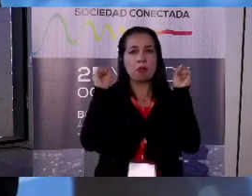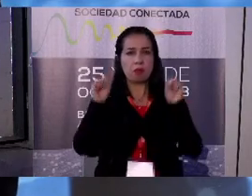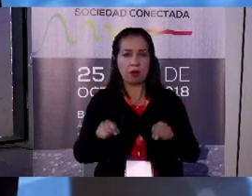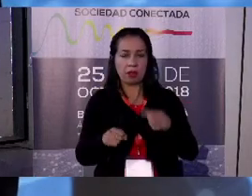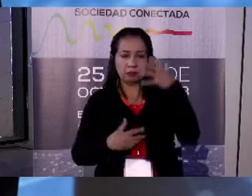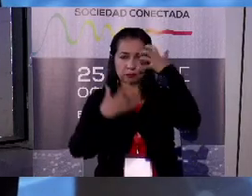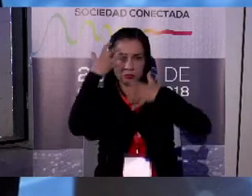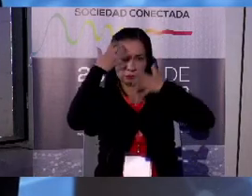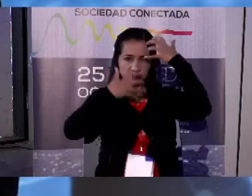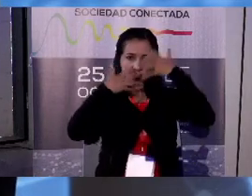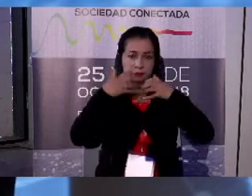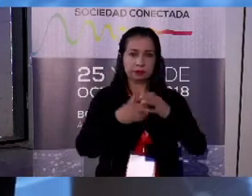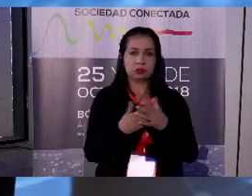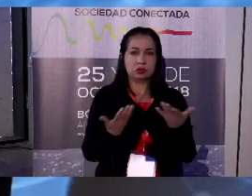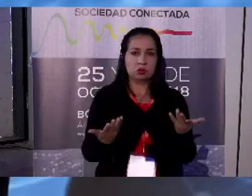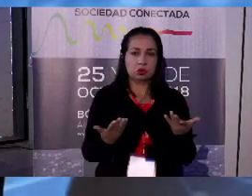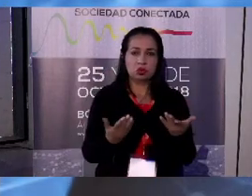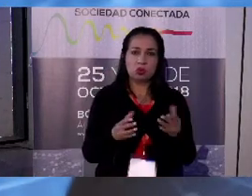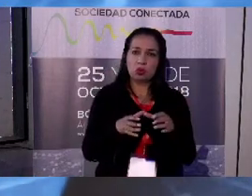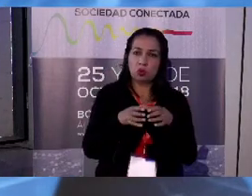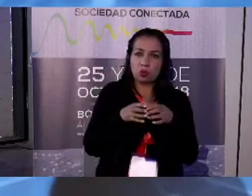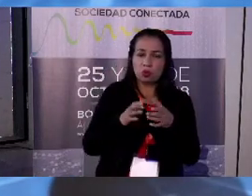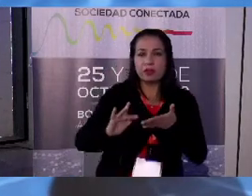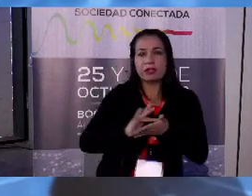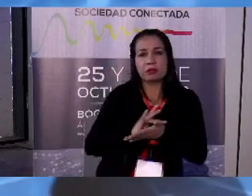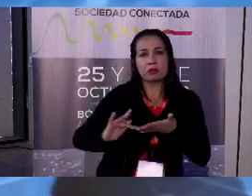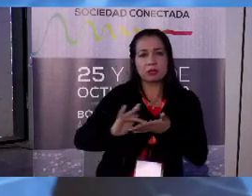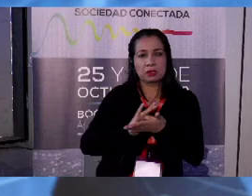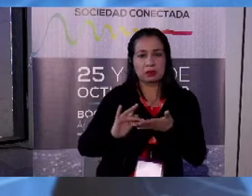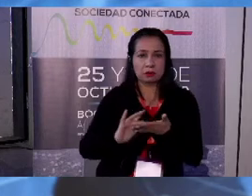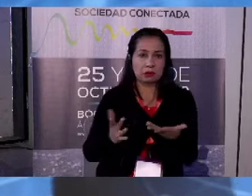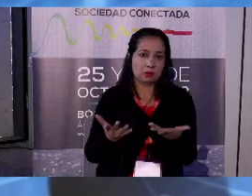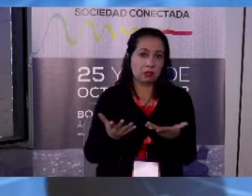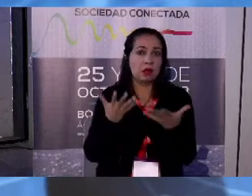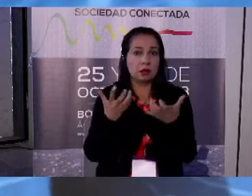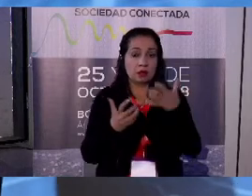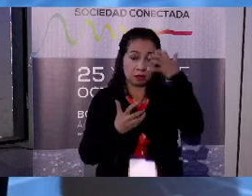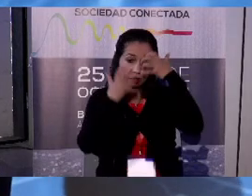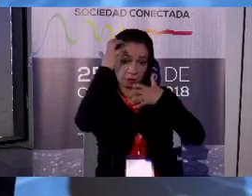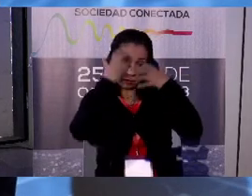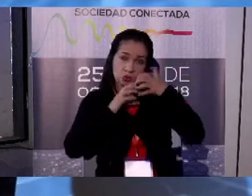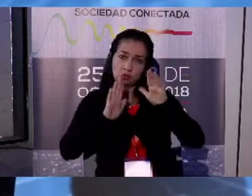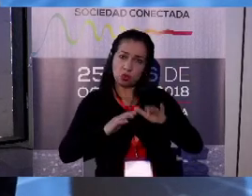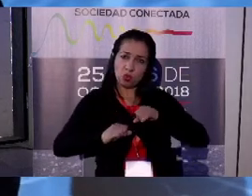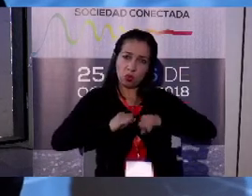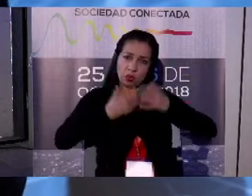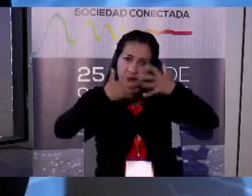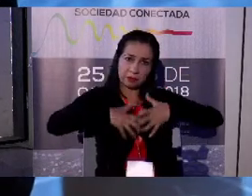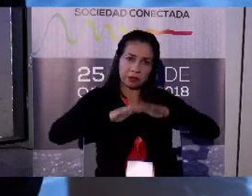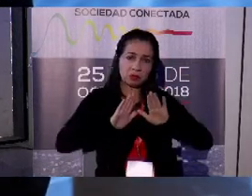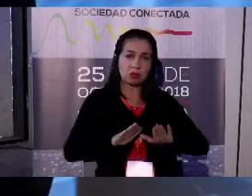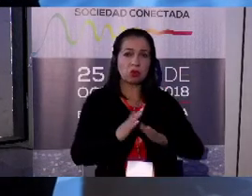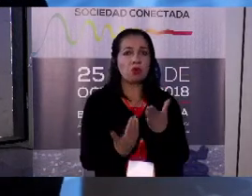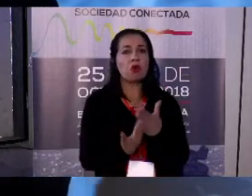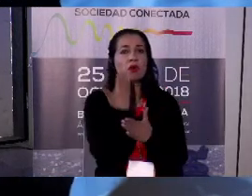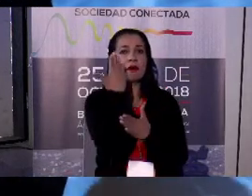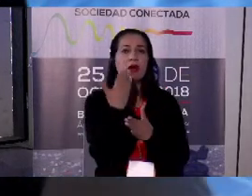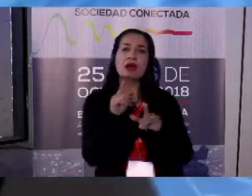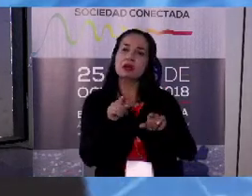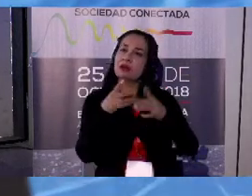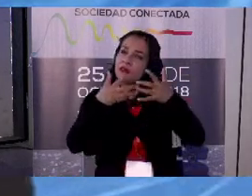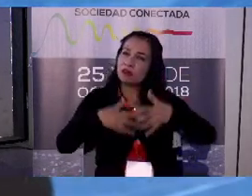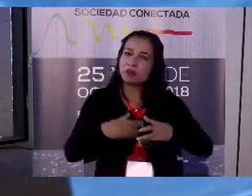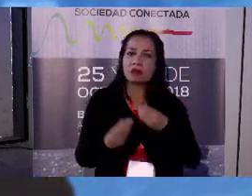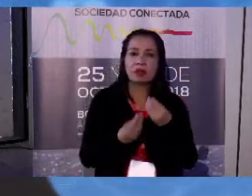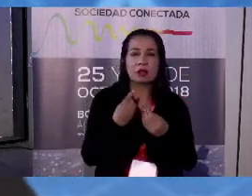funcionalidad de un dispositivo si quiere evaluar el desempeño de esta nueva funcionalidad se puede